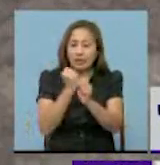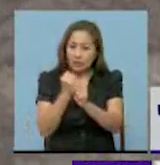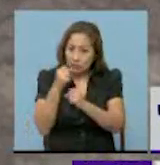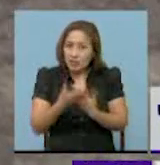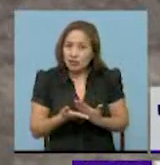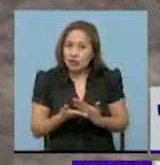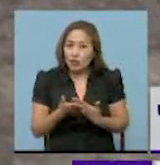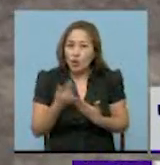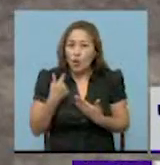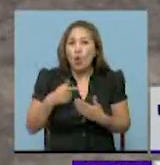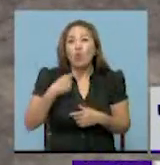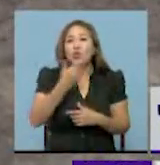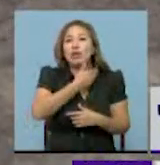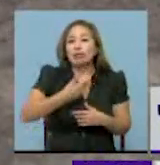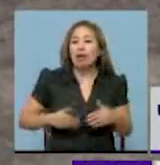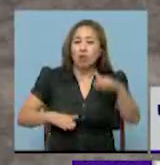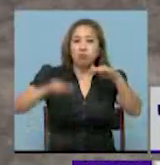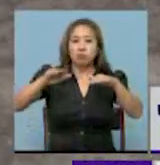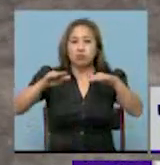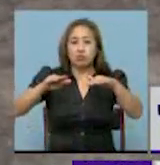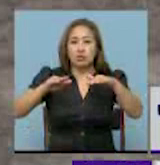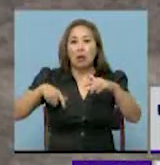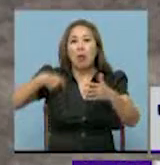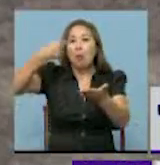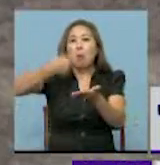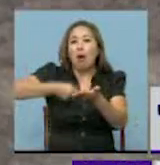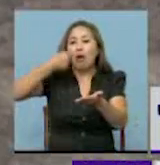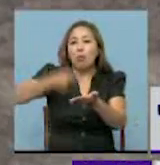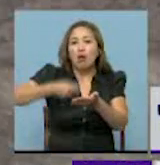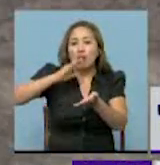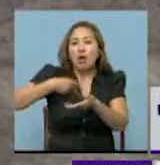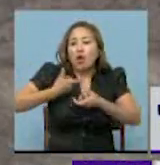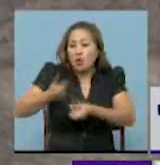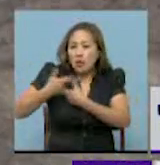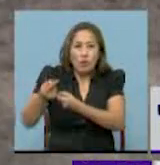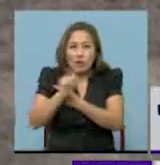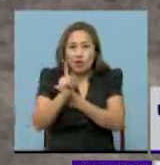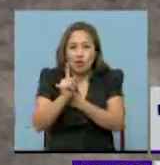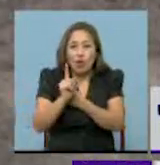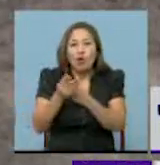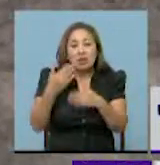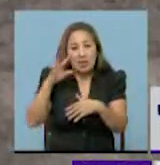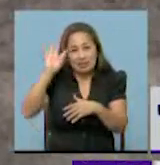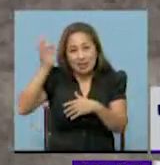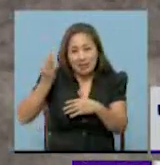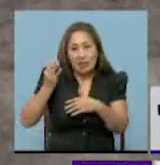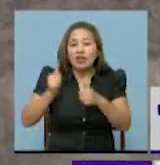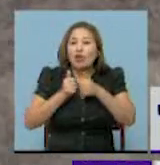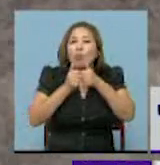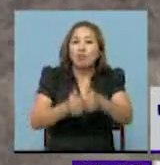¿no? Tratando de tener un Estado equilibrado, que no gaste más de lo que tiene y que acompañe al sector